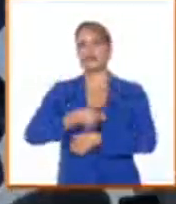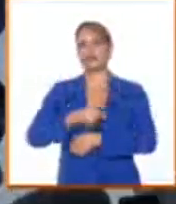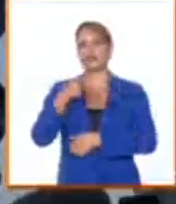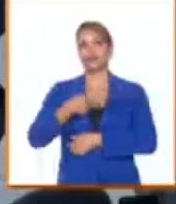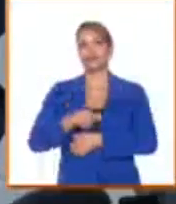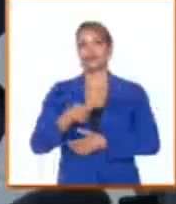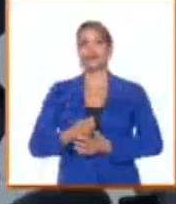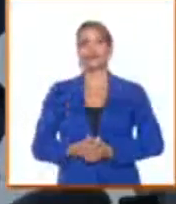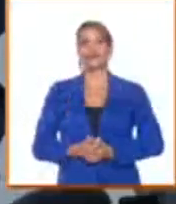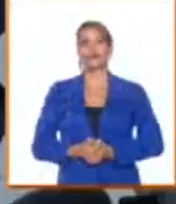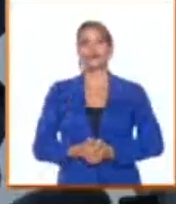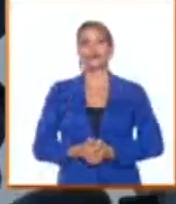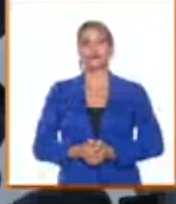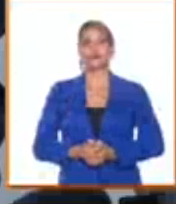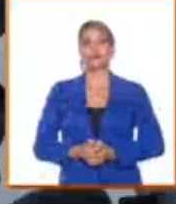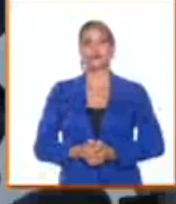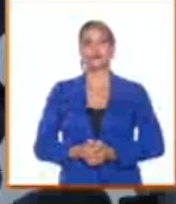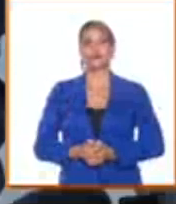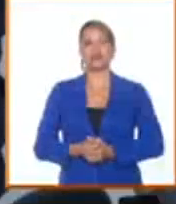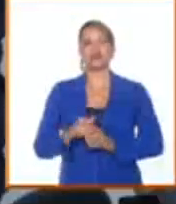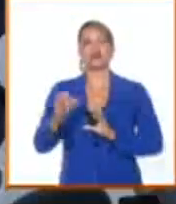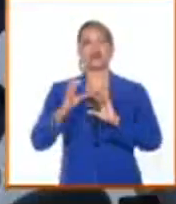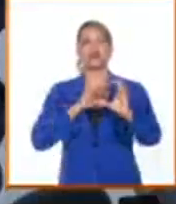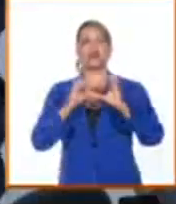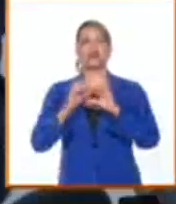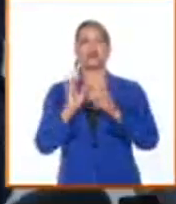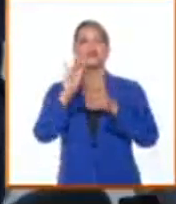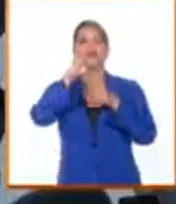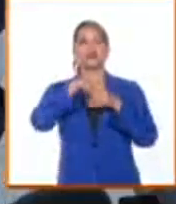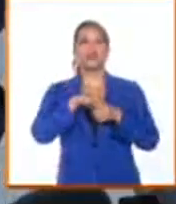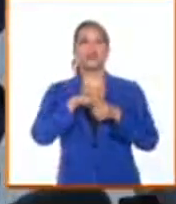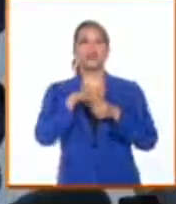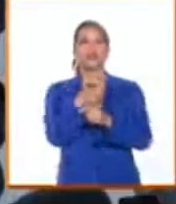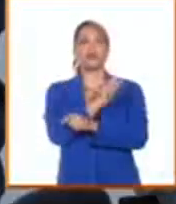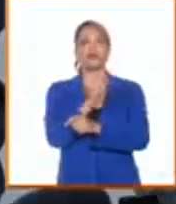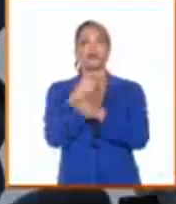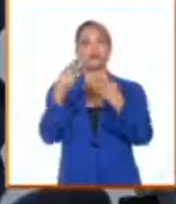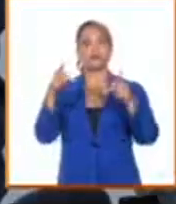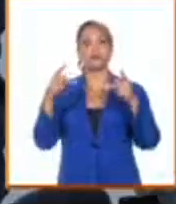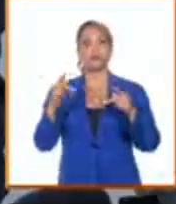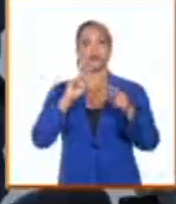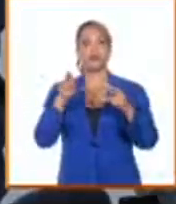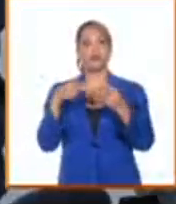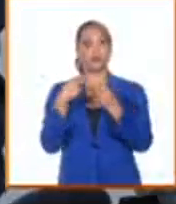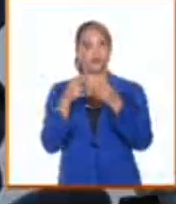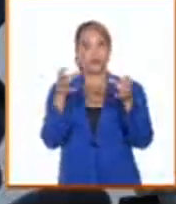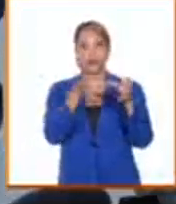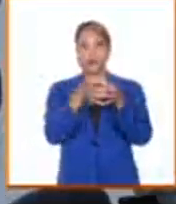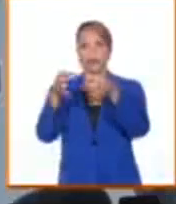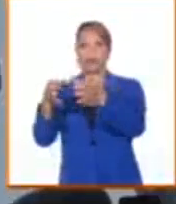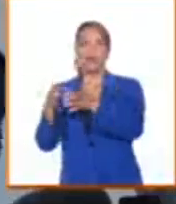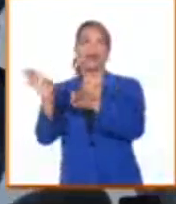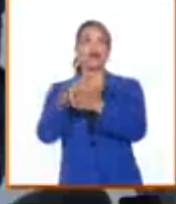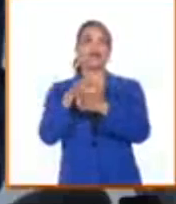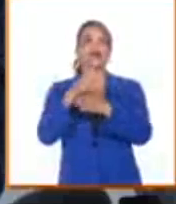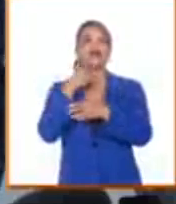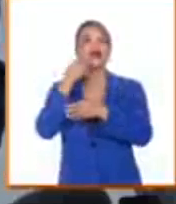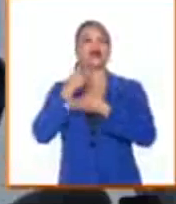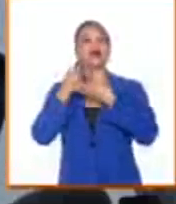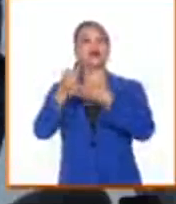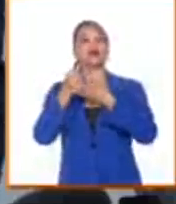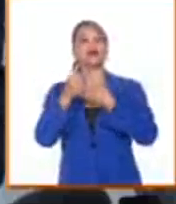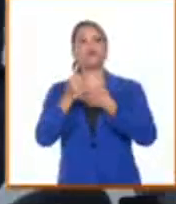un dispositivo de comunicación integrado por profesionales con competencia que le ayuden a conducir